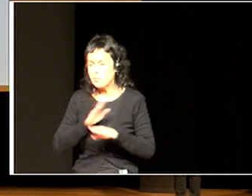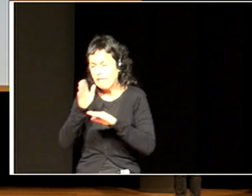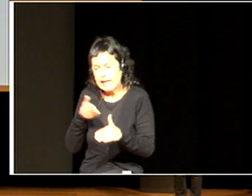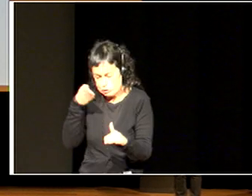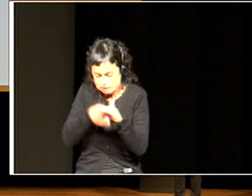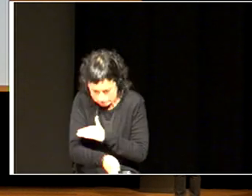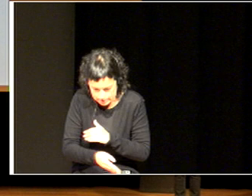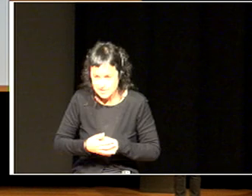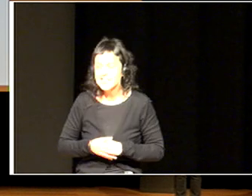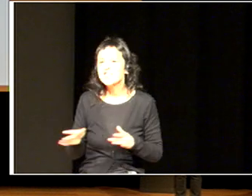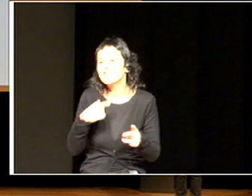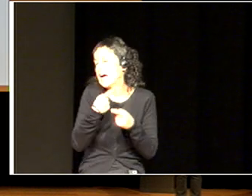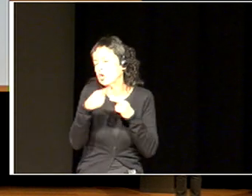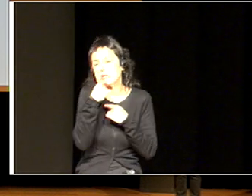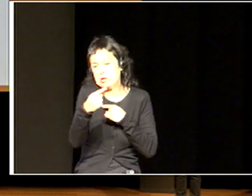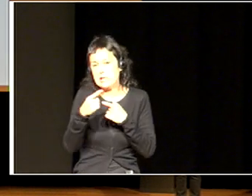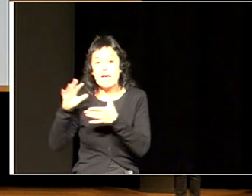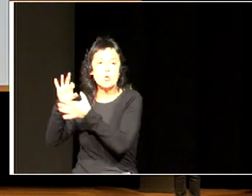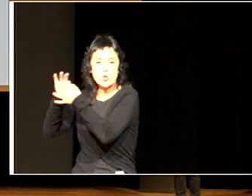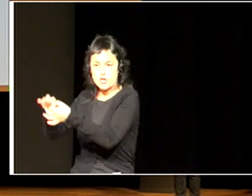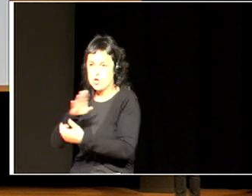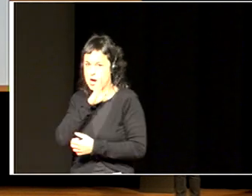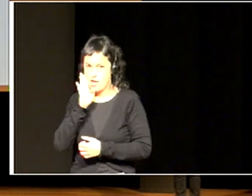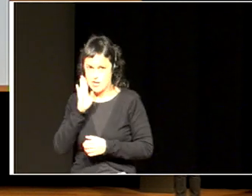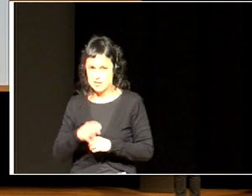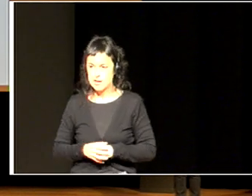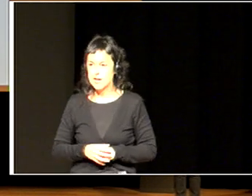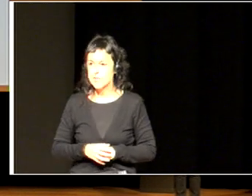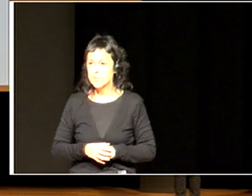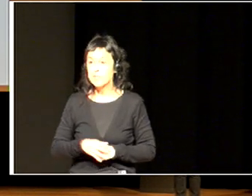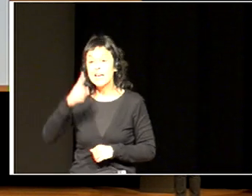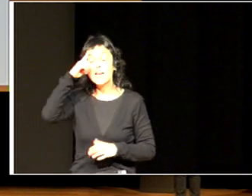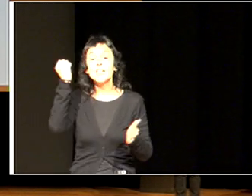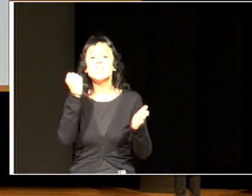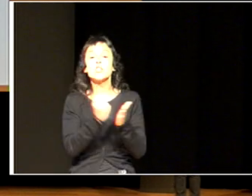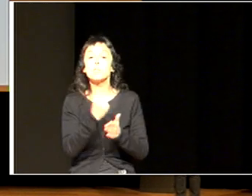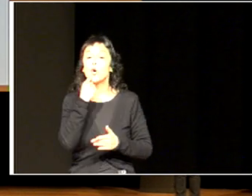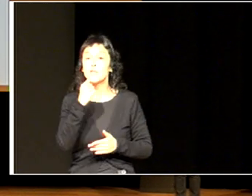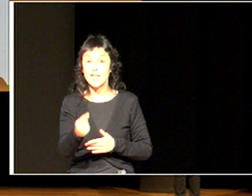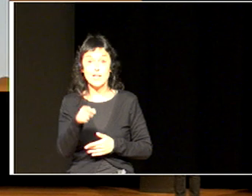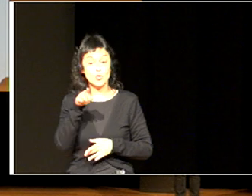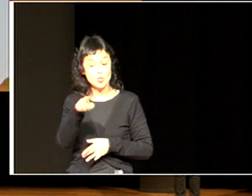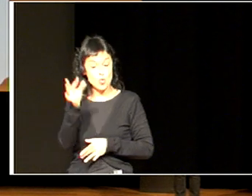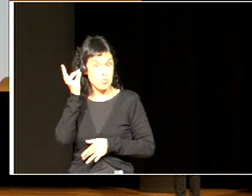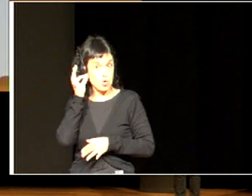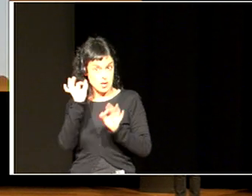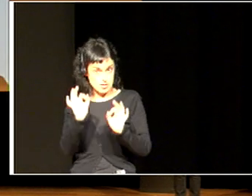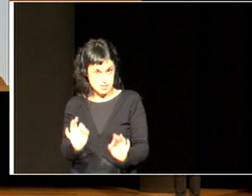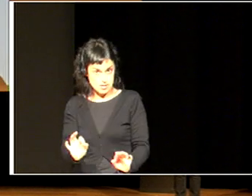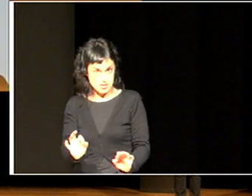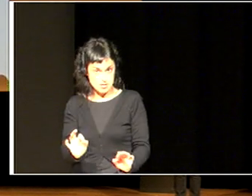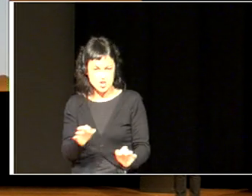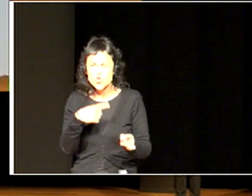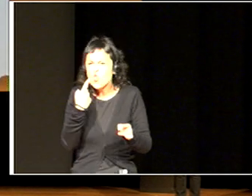os voy a decir una cosa de lo maternal lo maternal supone según el estereotipo que solo por el hecho de ser mujer tú tienes que hacer cosas